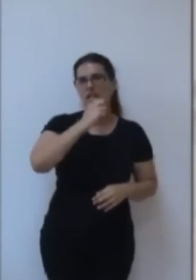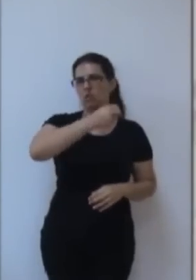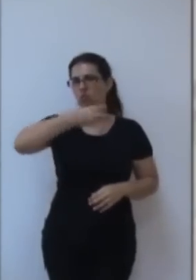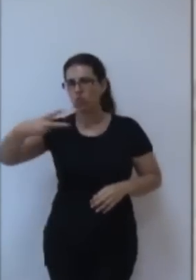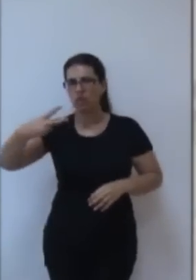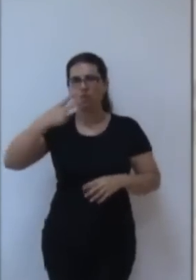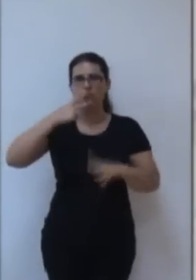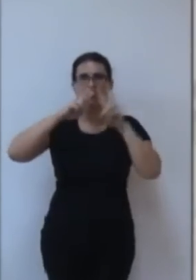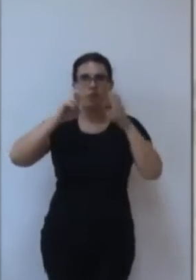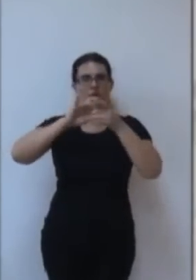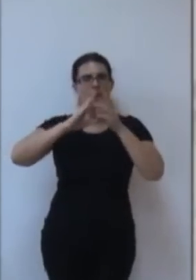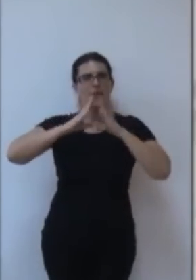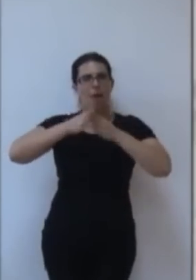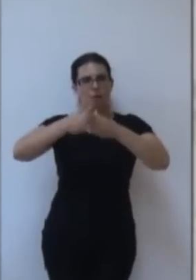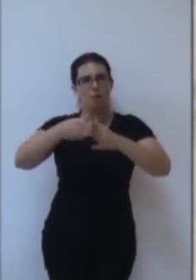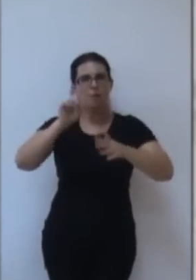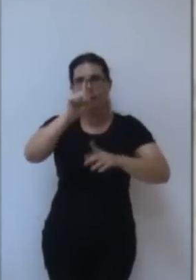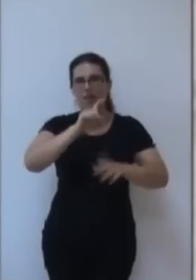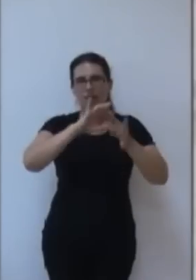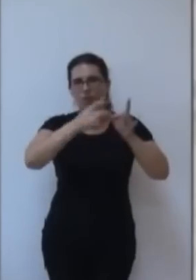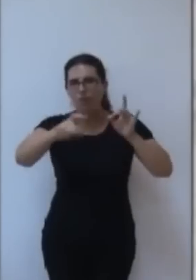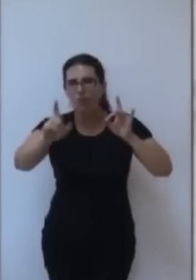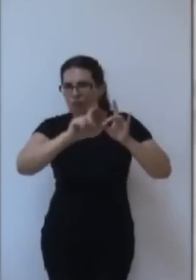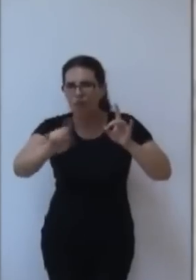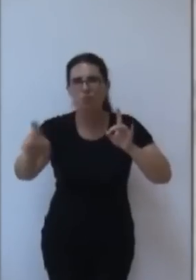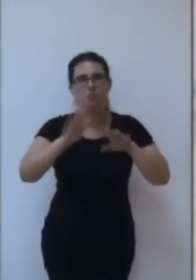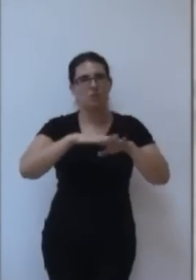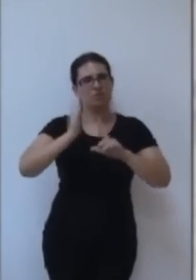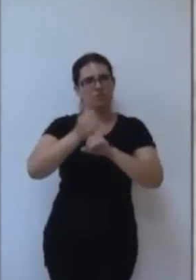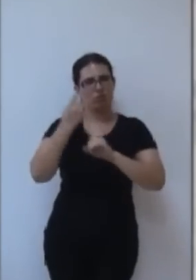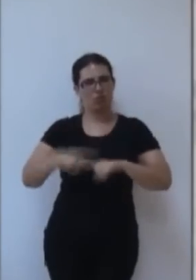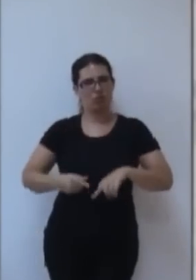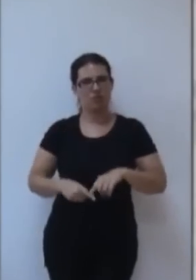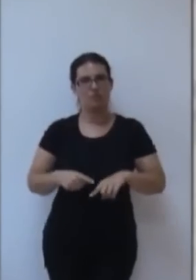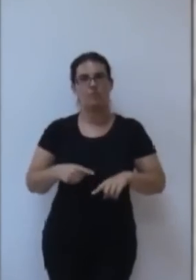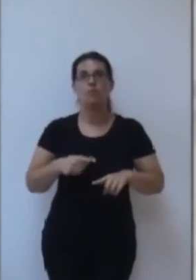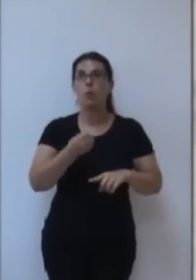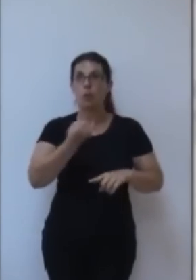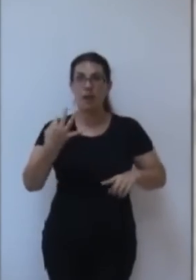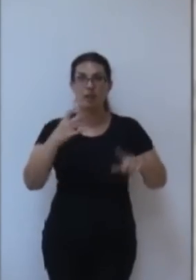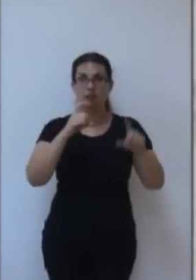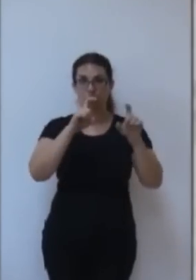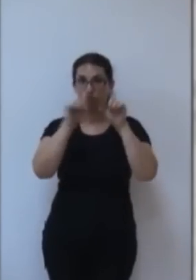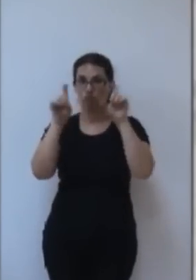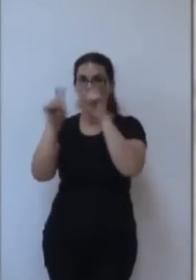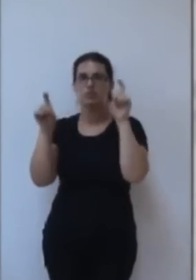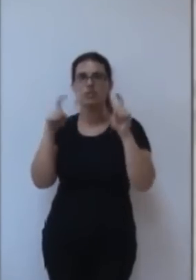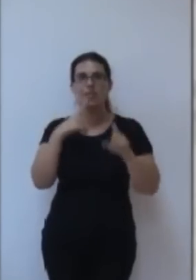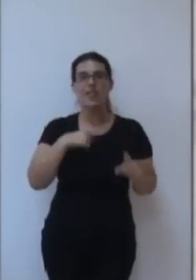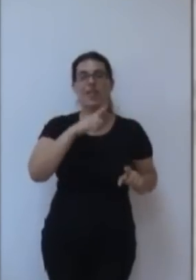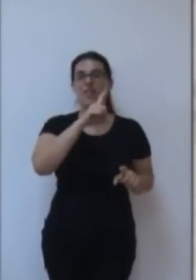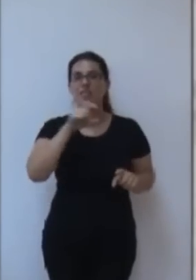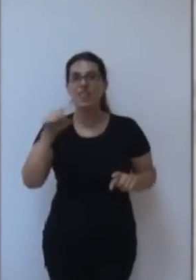esa navegación para obtener cosas, etcétera. En varios de los organismos, el 100%